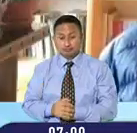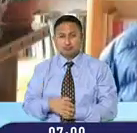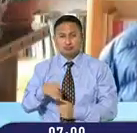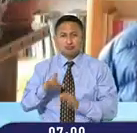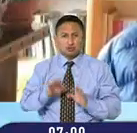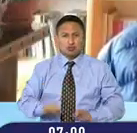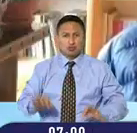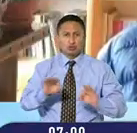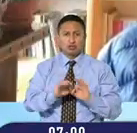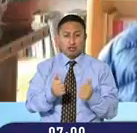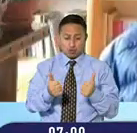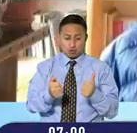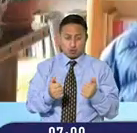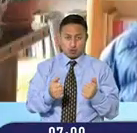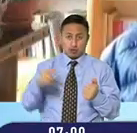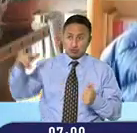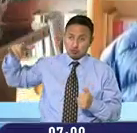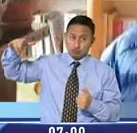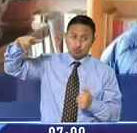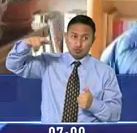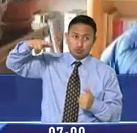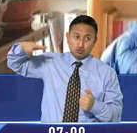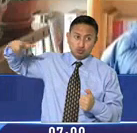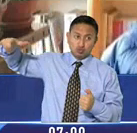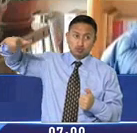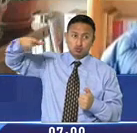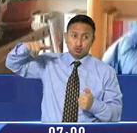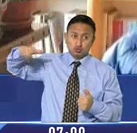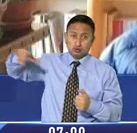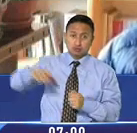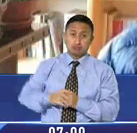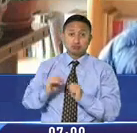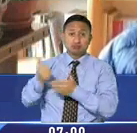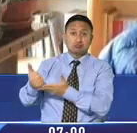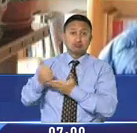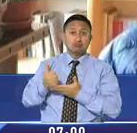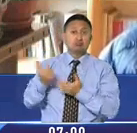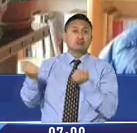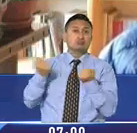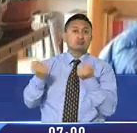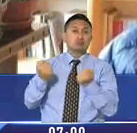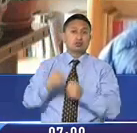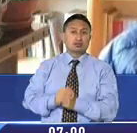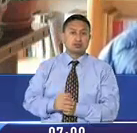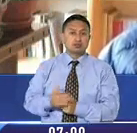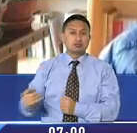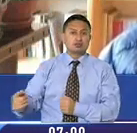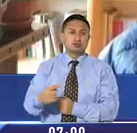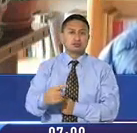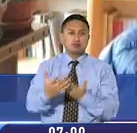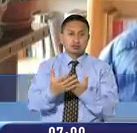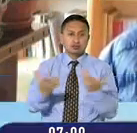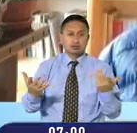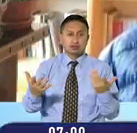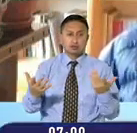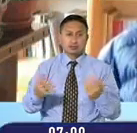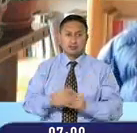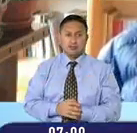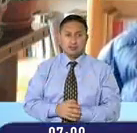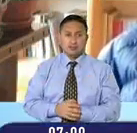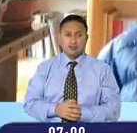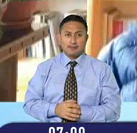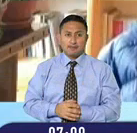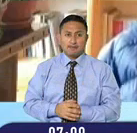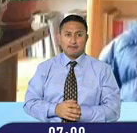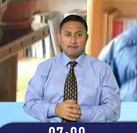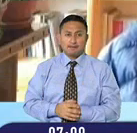la vigilancia satelital que permitirá controlar mucho mejor el estado de las cosas, a lo menos